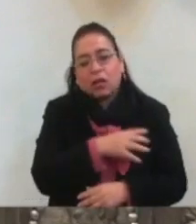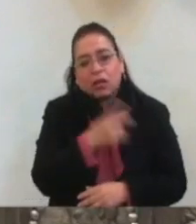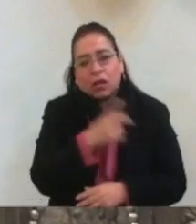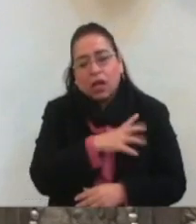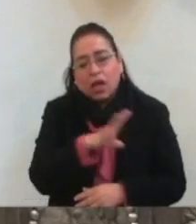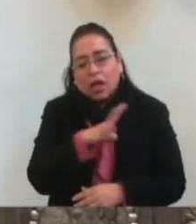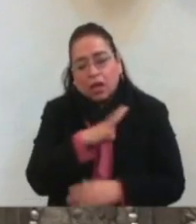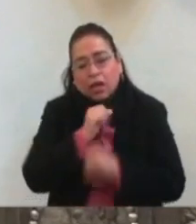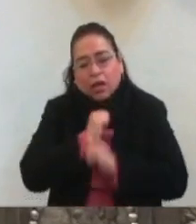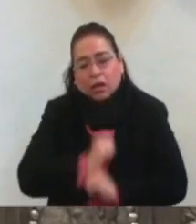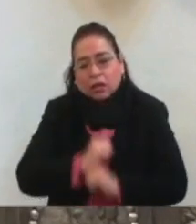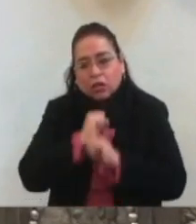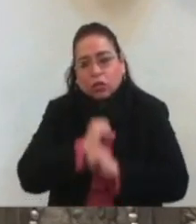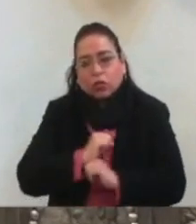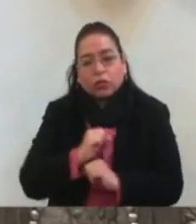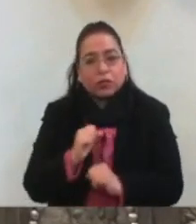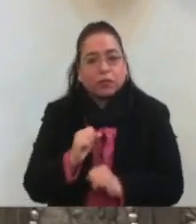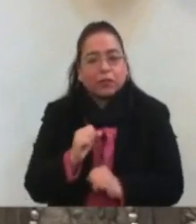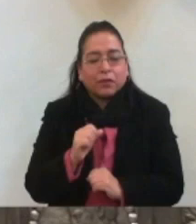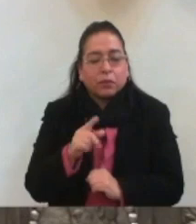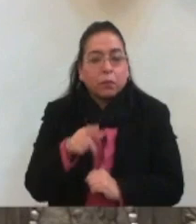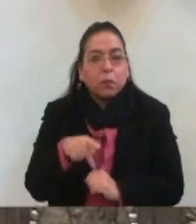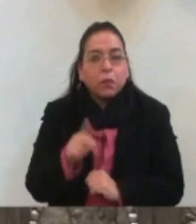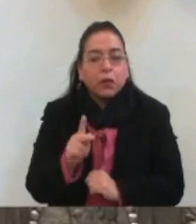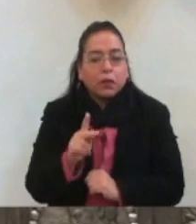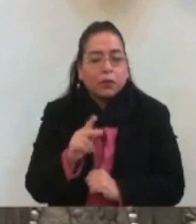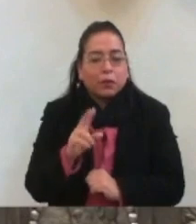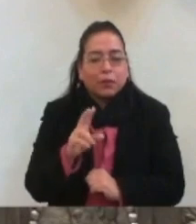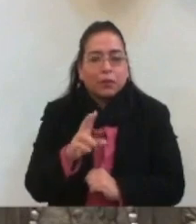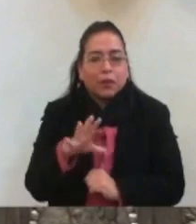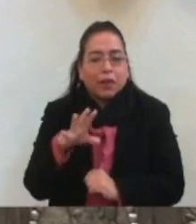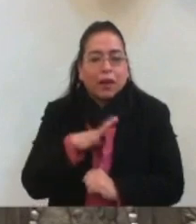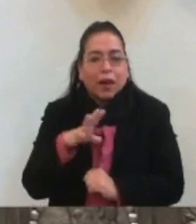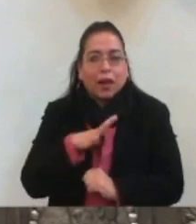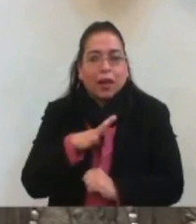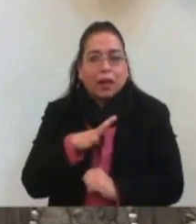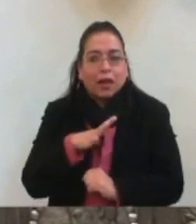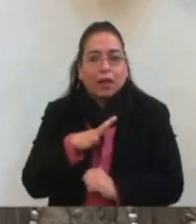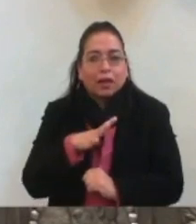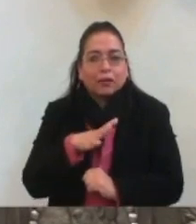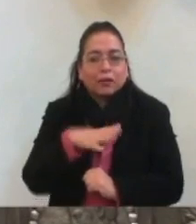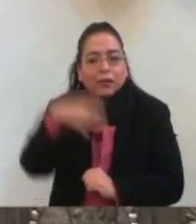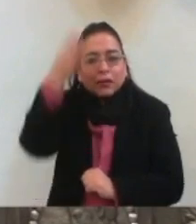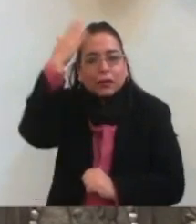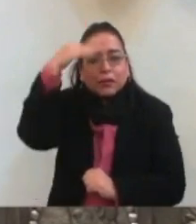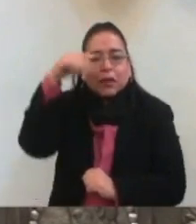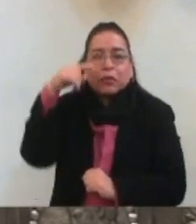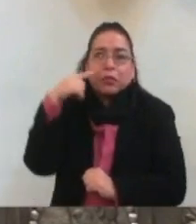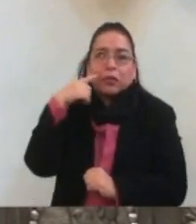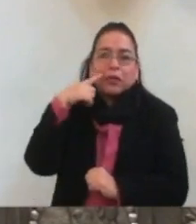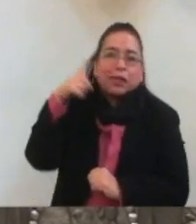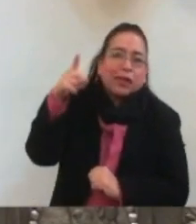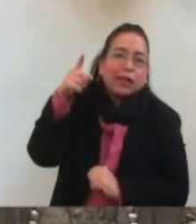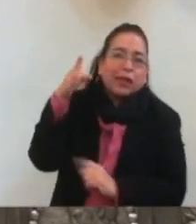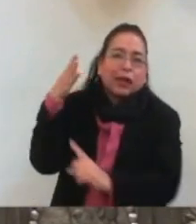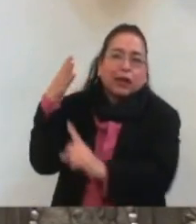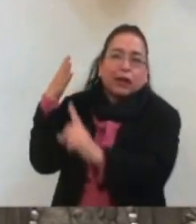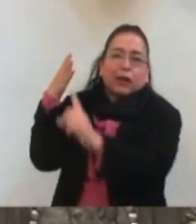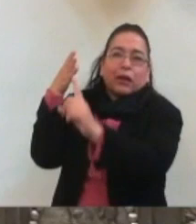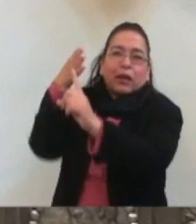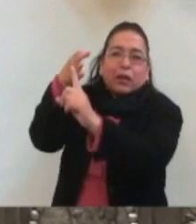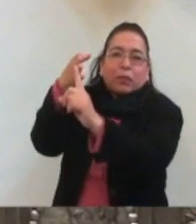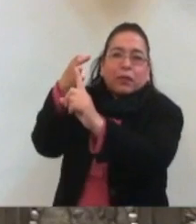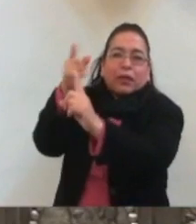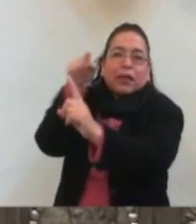pero siempre nos anima mirar en el horizonte la